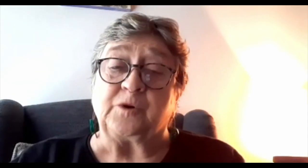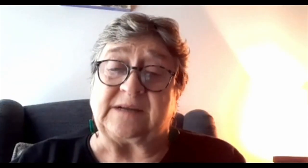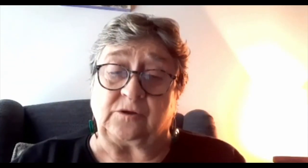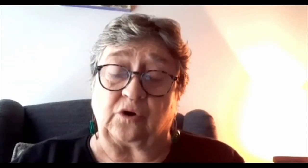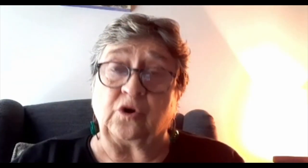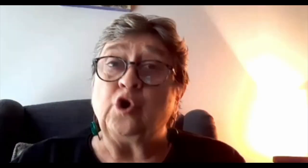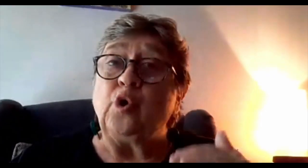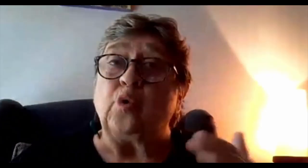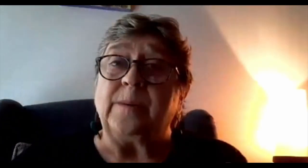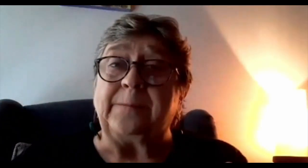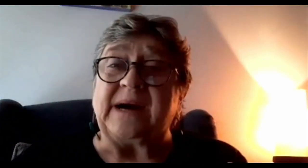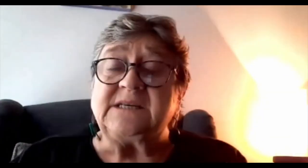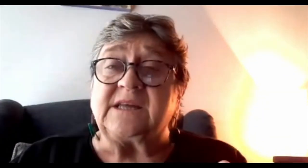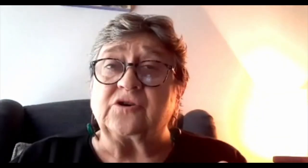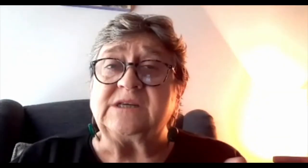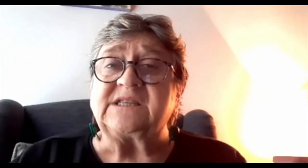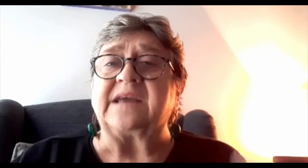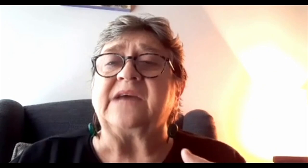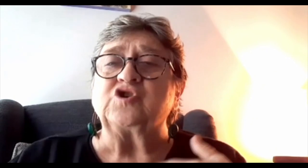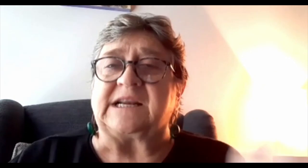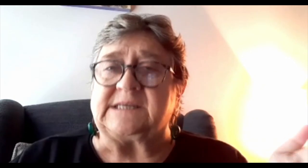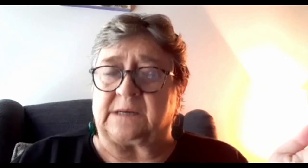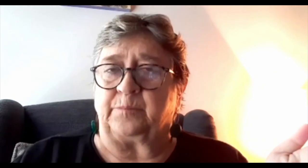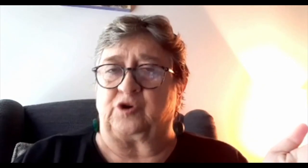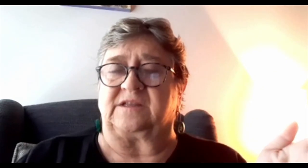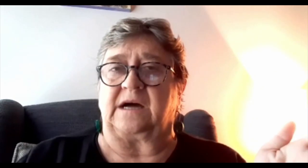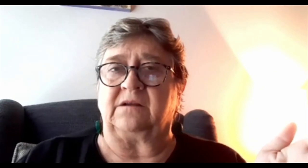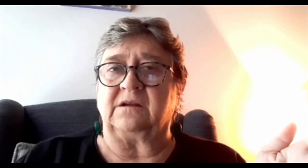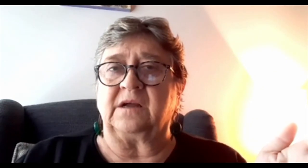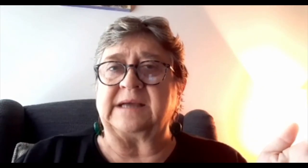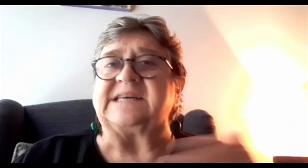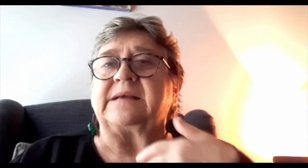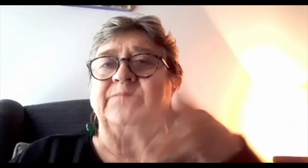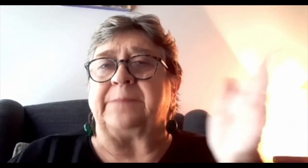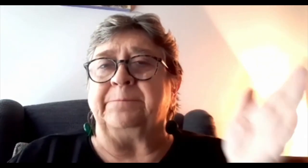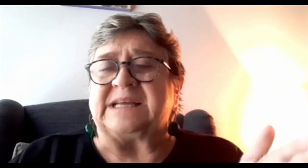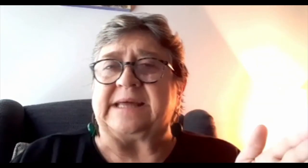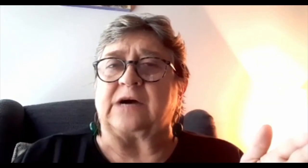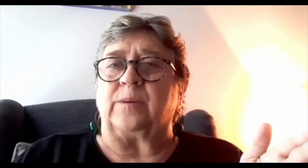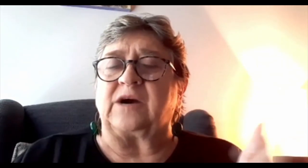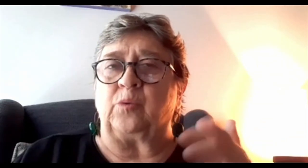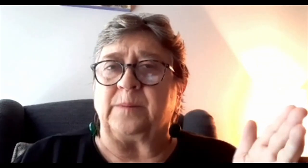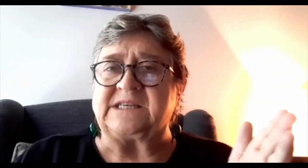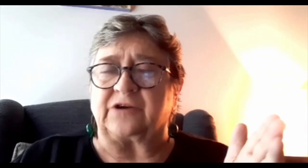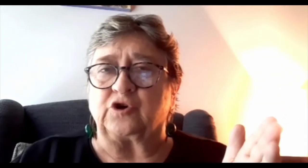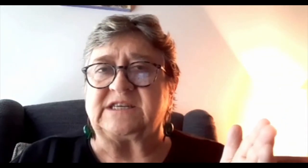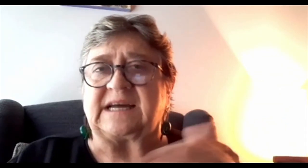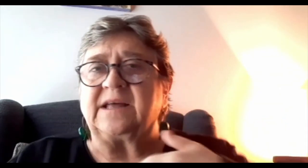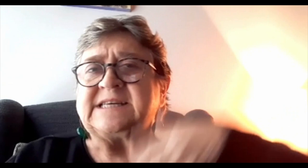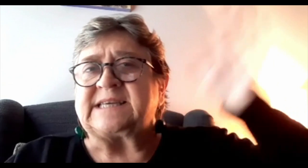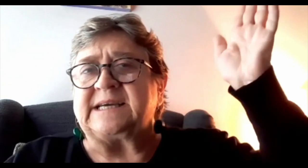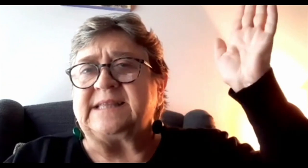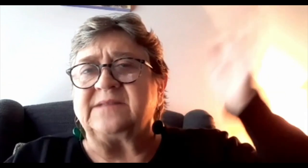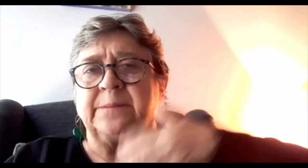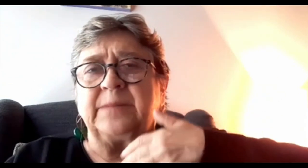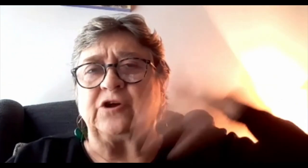por tanto Cuba país terrorista Ya ellos que les importa meter a Cuba como un país